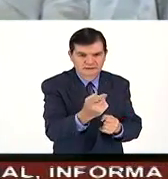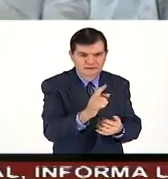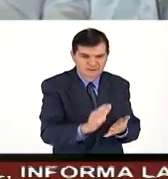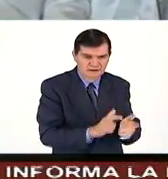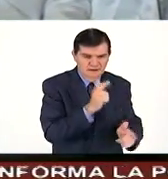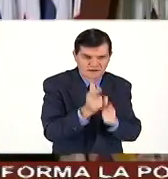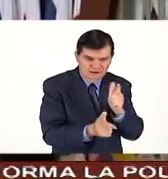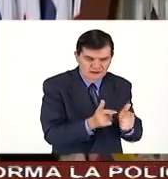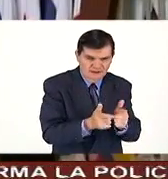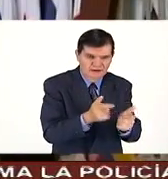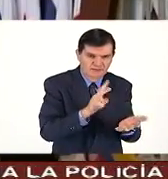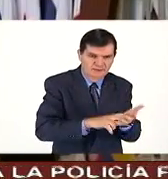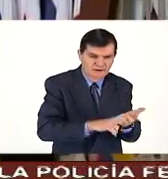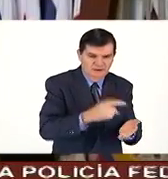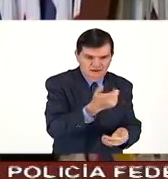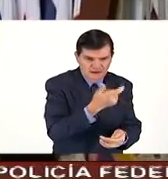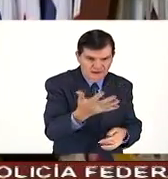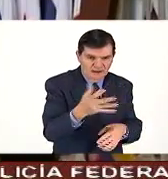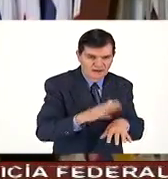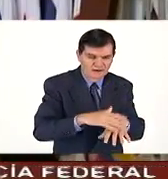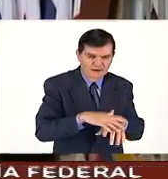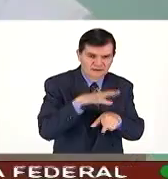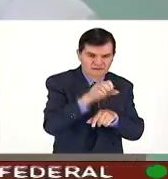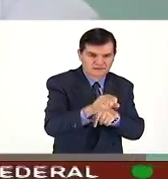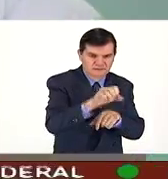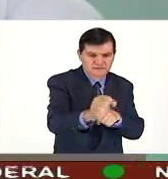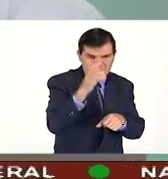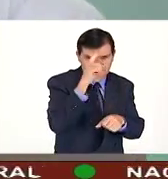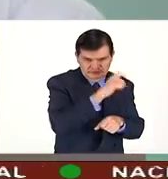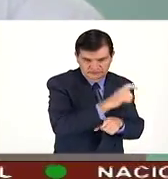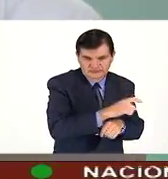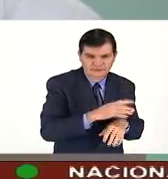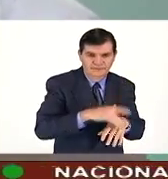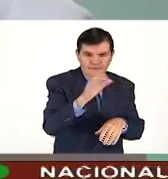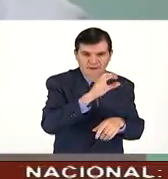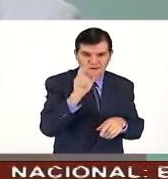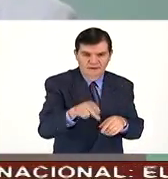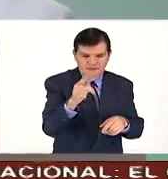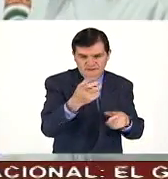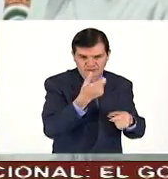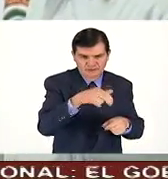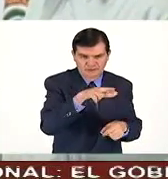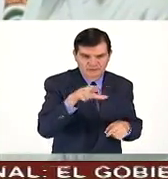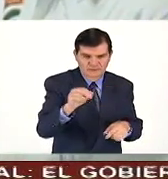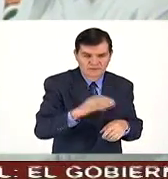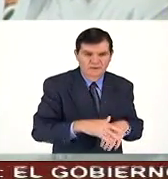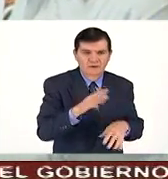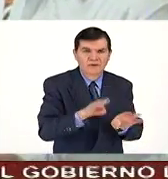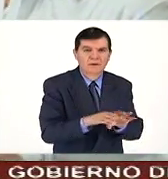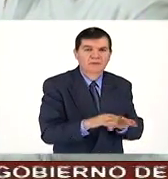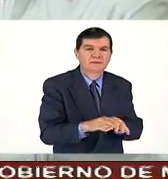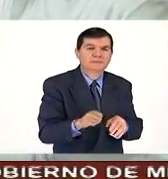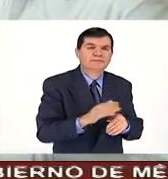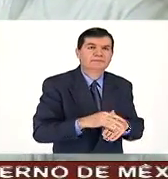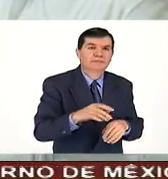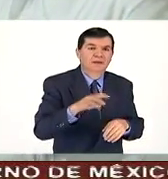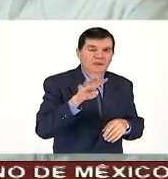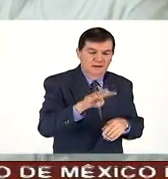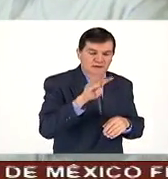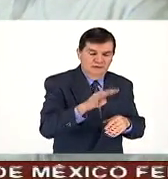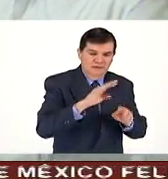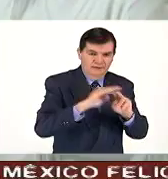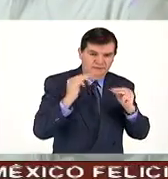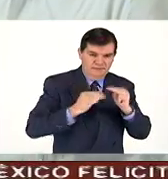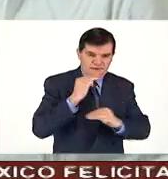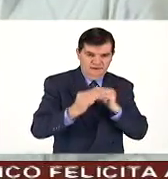lenta, costosa y de difícil acceso. Al inaugurar en Cancún, Quintana Roo, la 19ª Conferencia Interamericana de